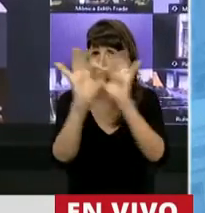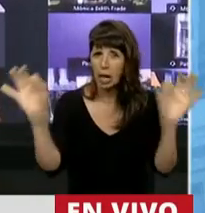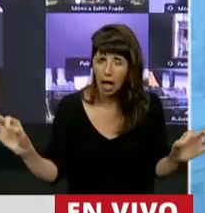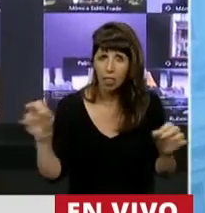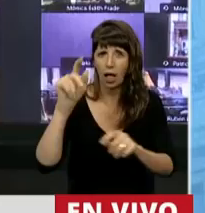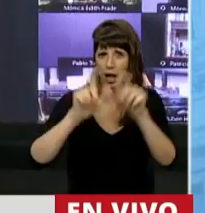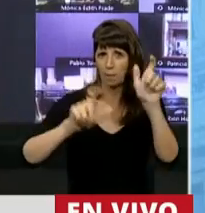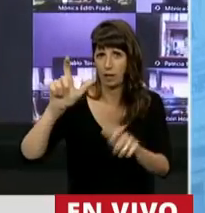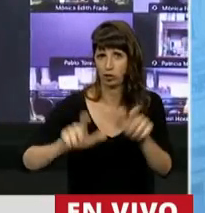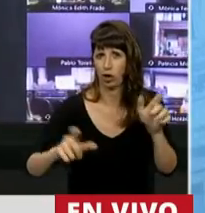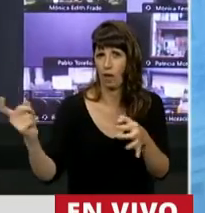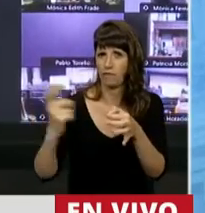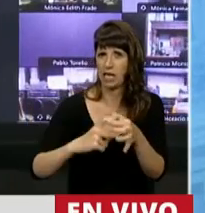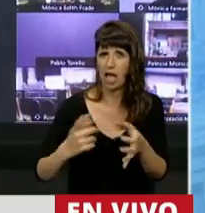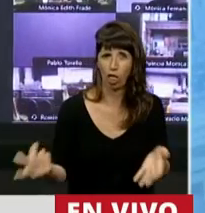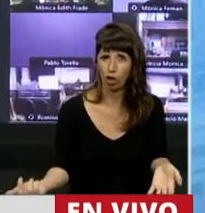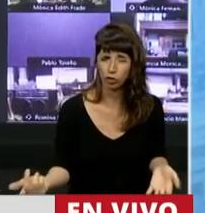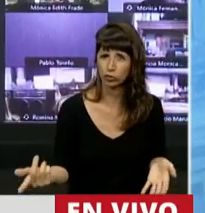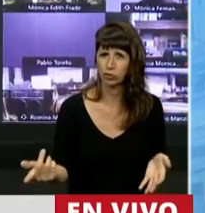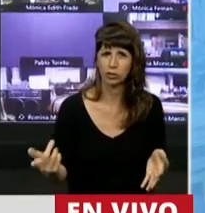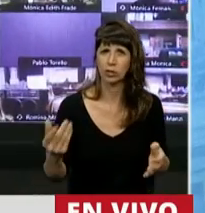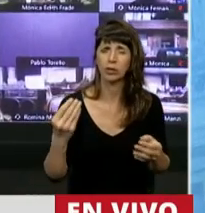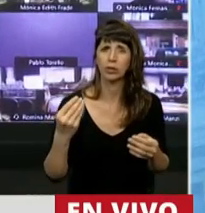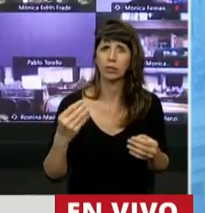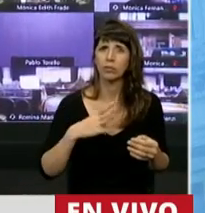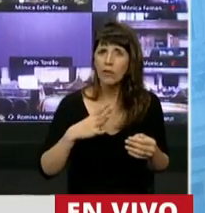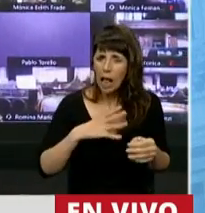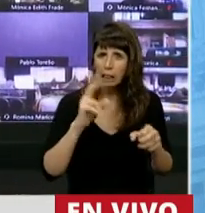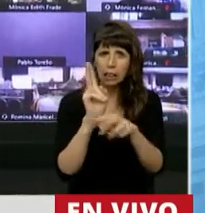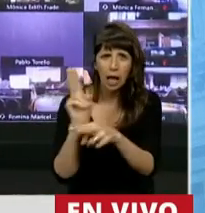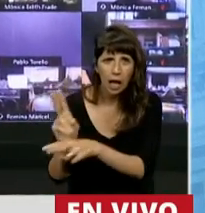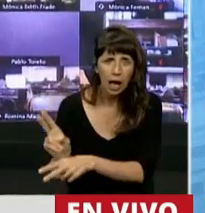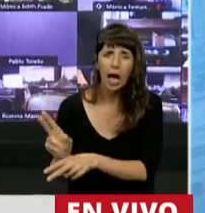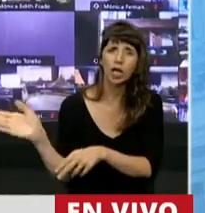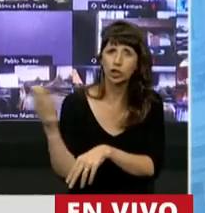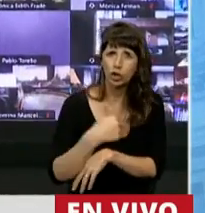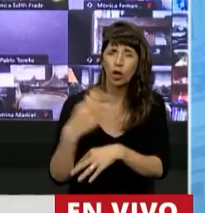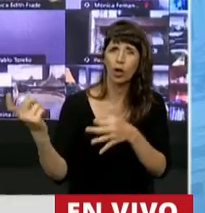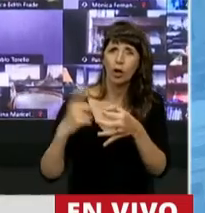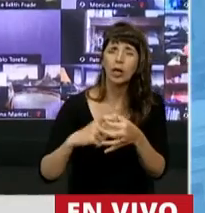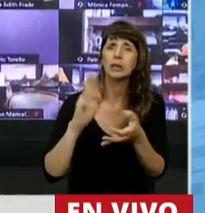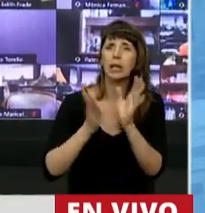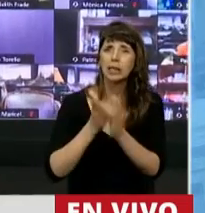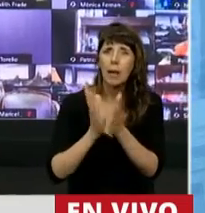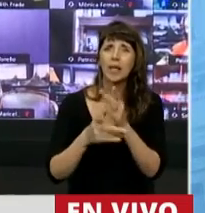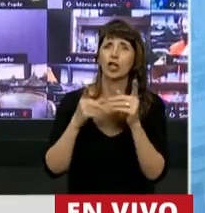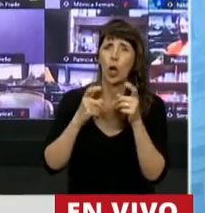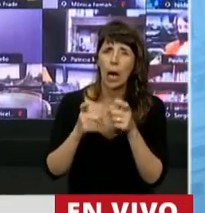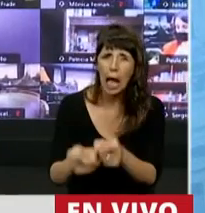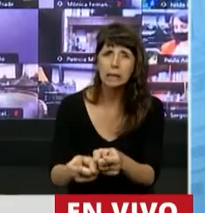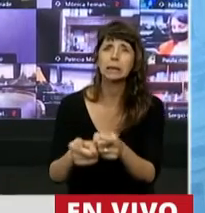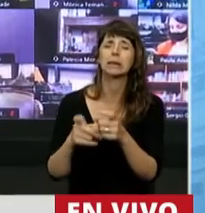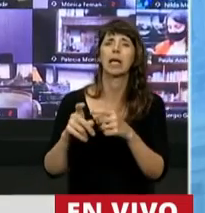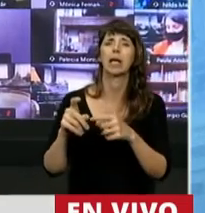hacia los afiliados, una desprotección de todos aquellos afiliados a OSPLAT que están bajo tratamientos oncológicos, que están esperando